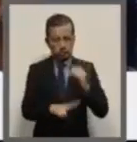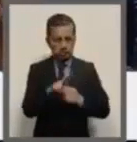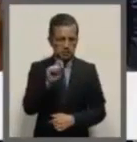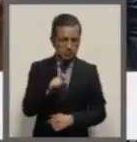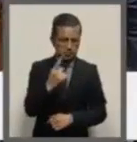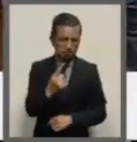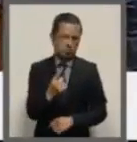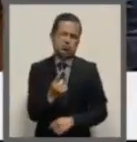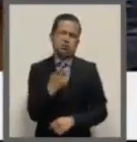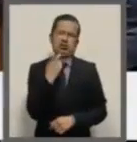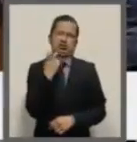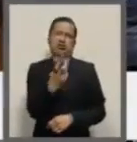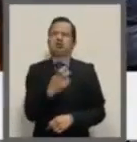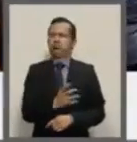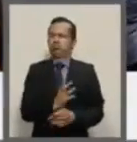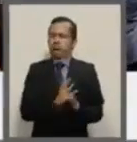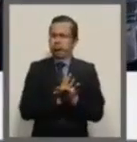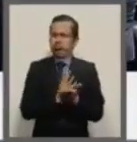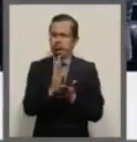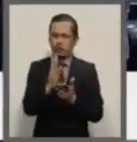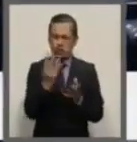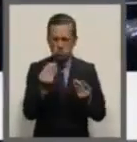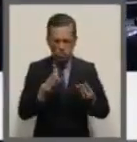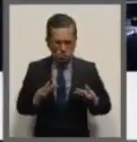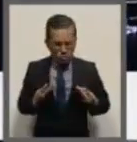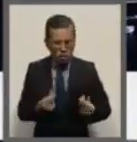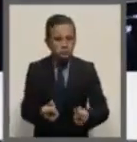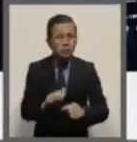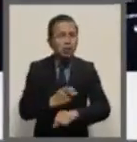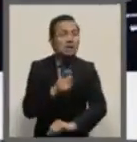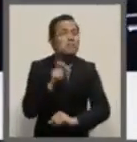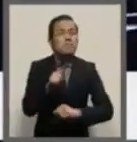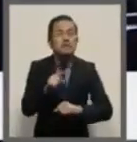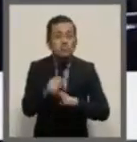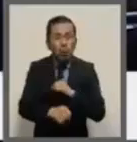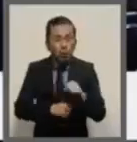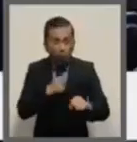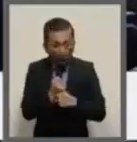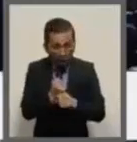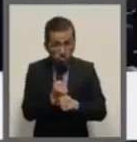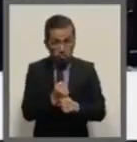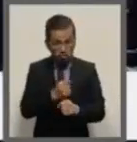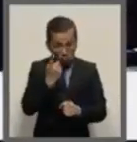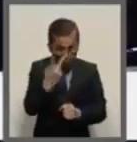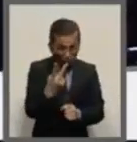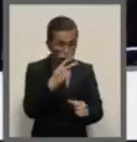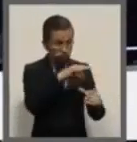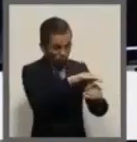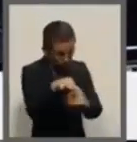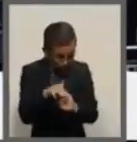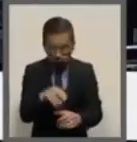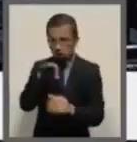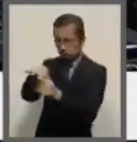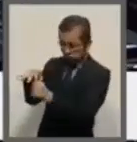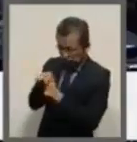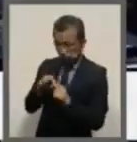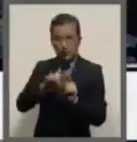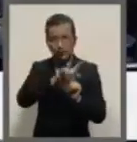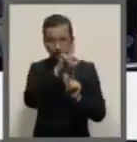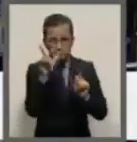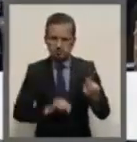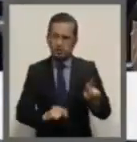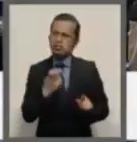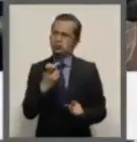Esto es excesivo y oneroso, porque implicaría organizar en un mismo año 2 elecciones de cobertura nacional.